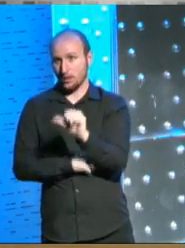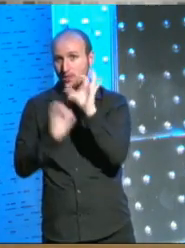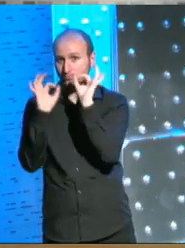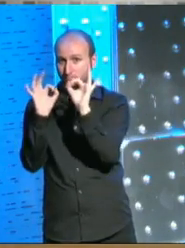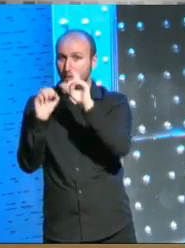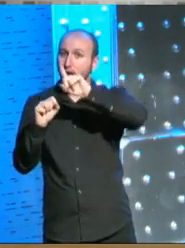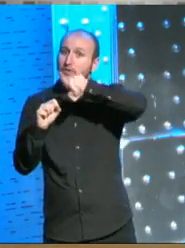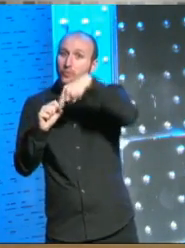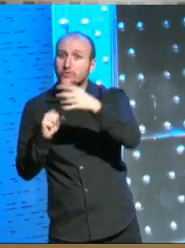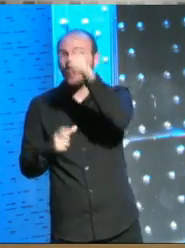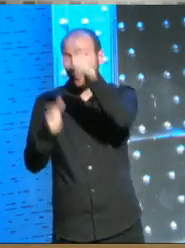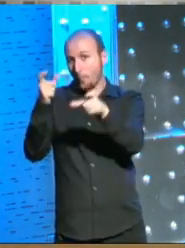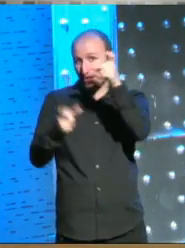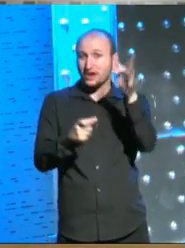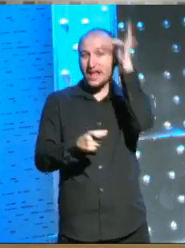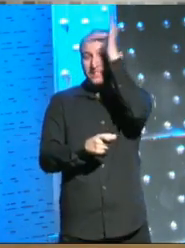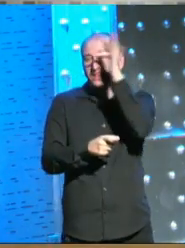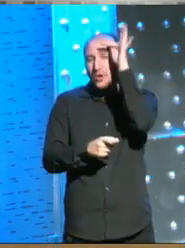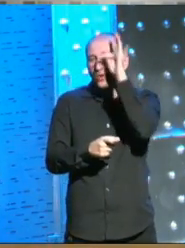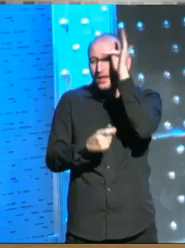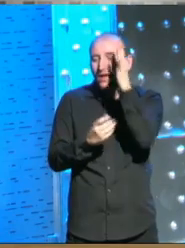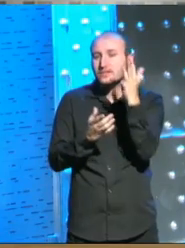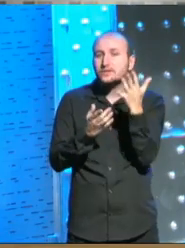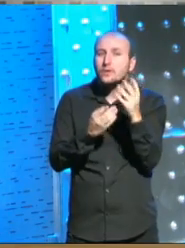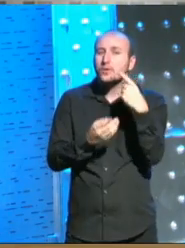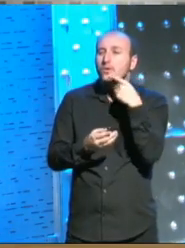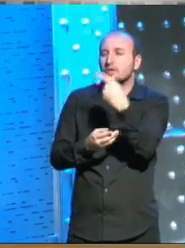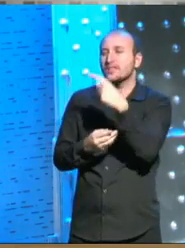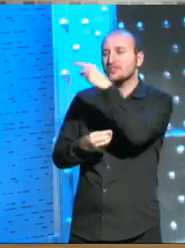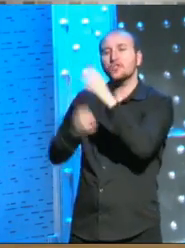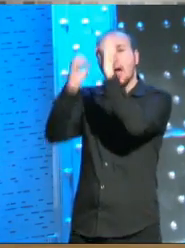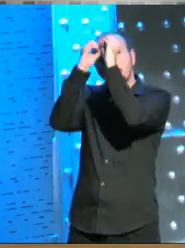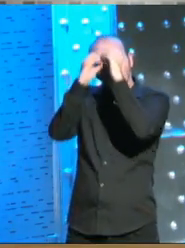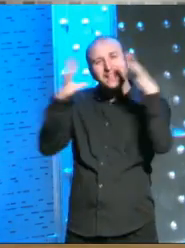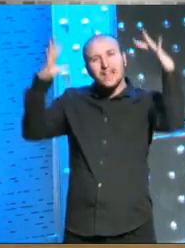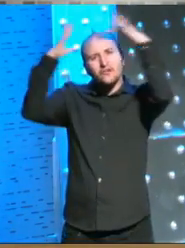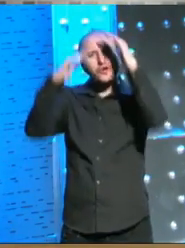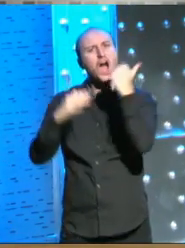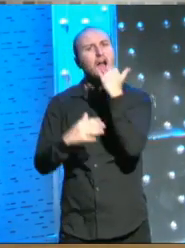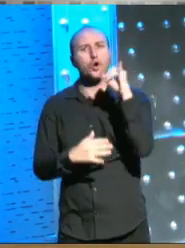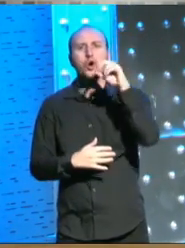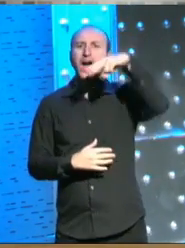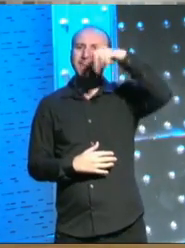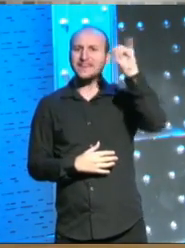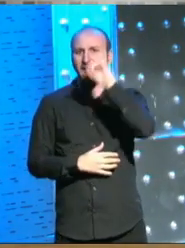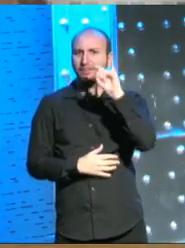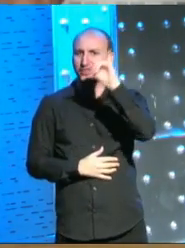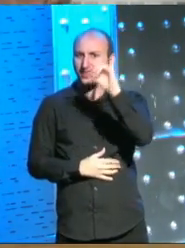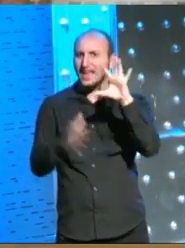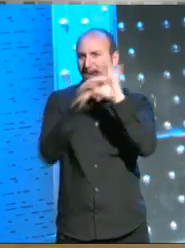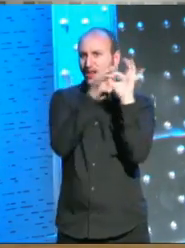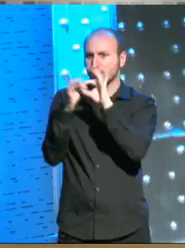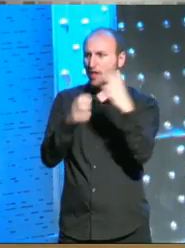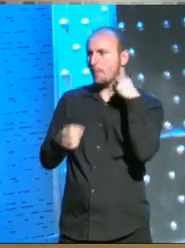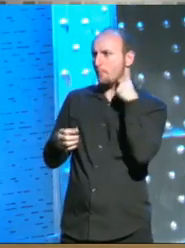muchos teóricos, que a veces se pasan de rosca un poco, han dicho, es una metáfora de la ocupación nazi, de los nazis, el vampiro. Bueno, quién